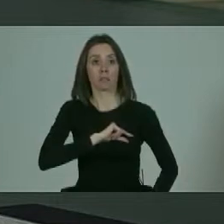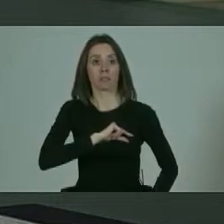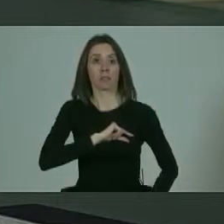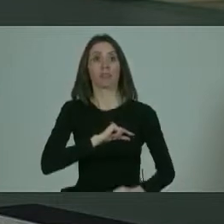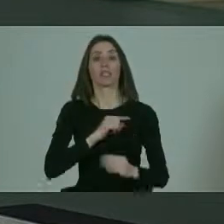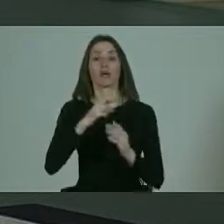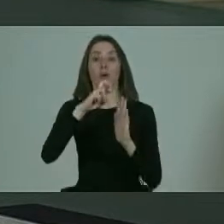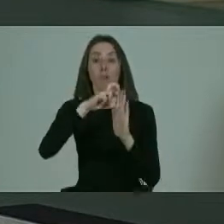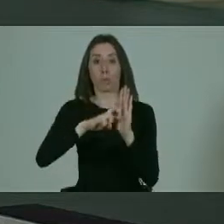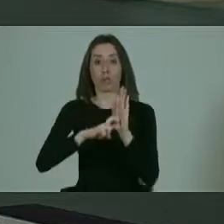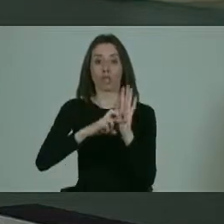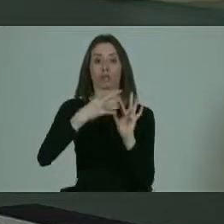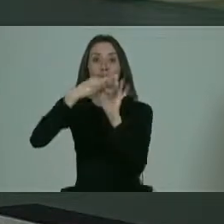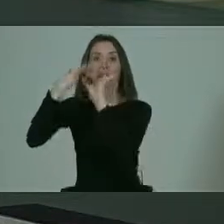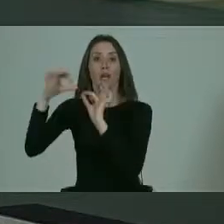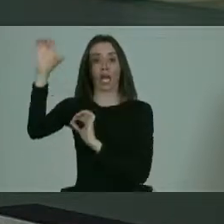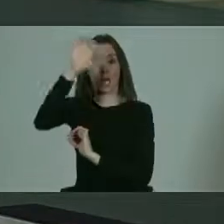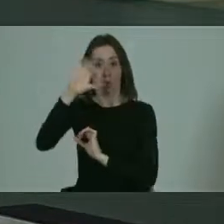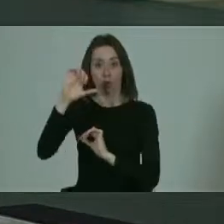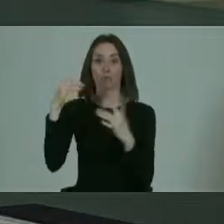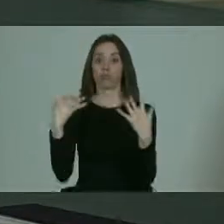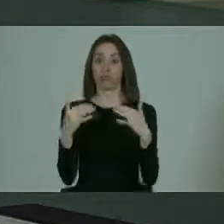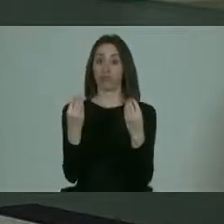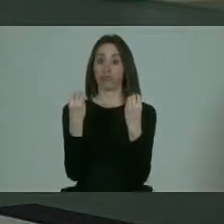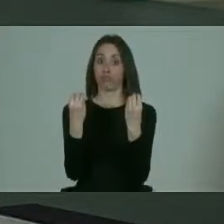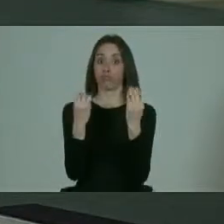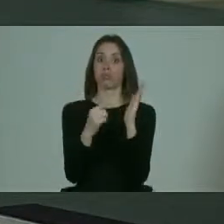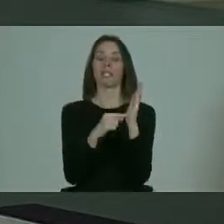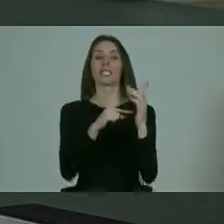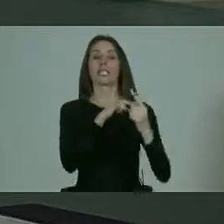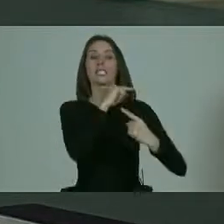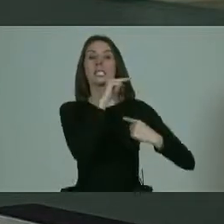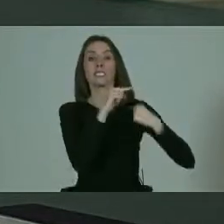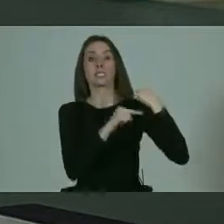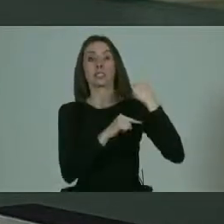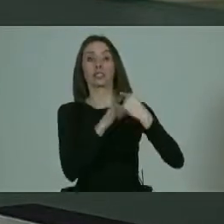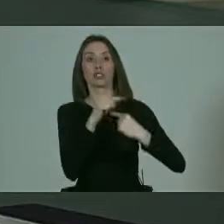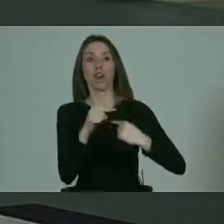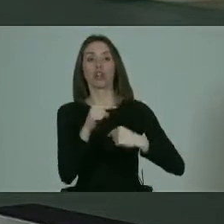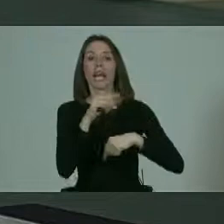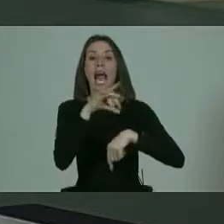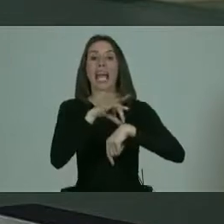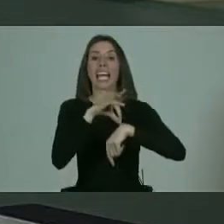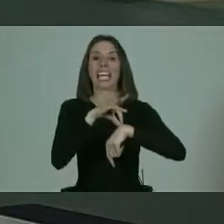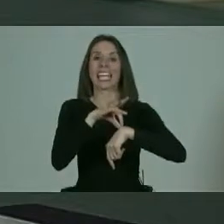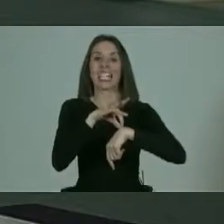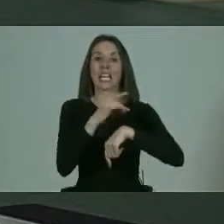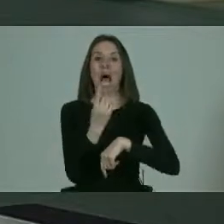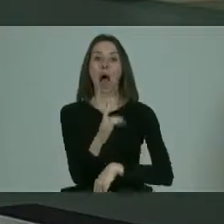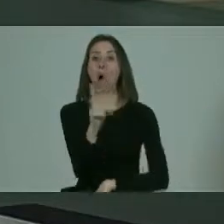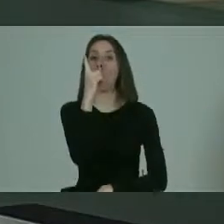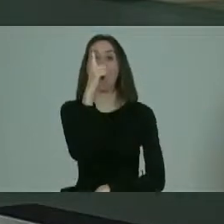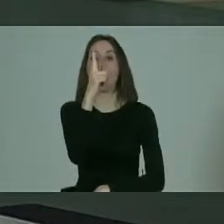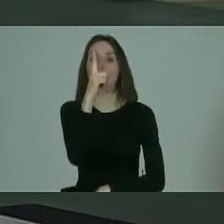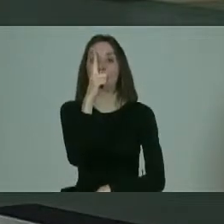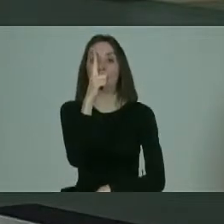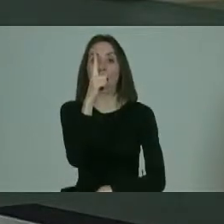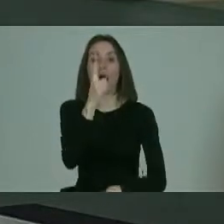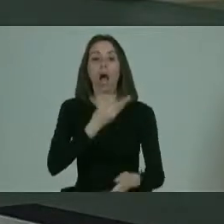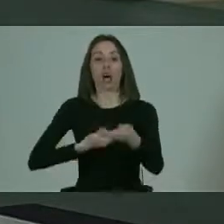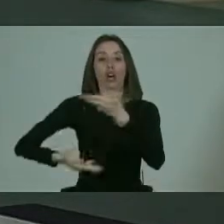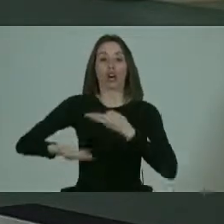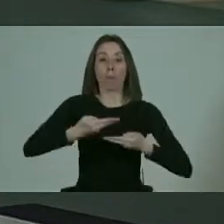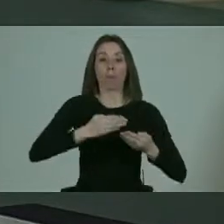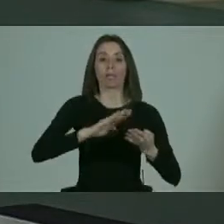de un proyecto europeo muy ambicioso que es la historia clínica única y compartida no